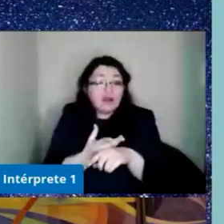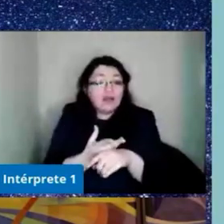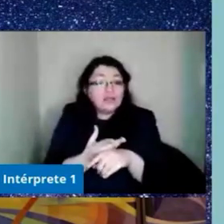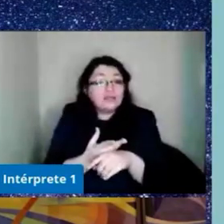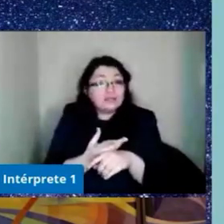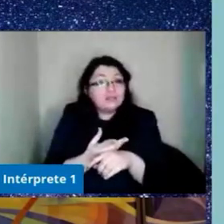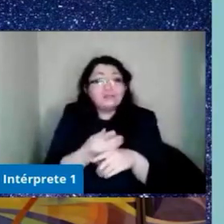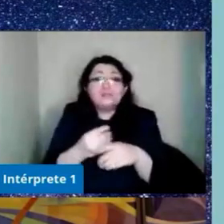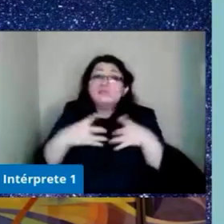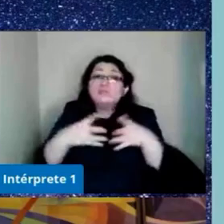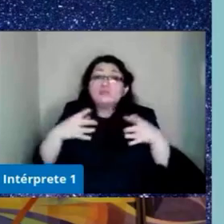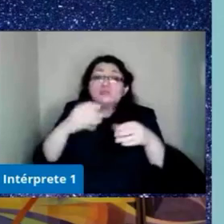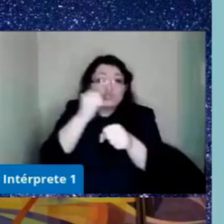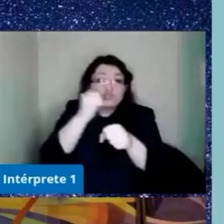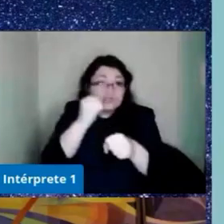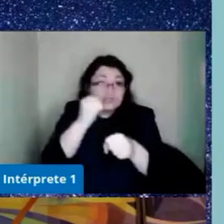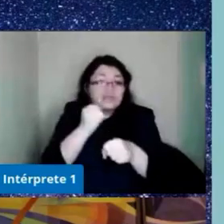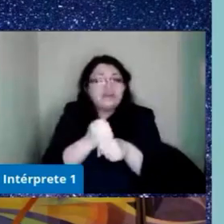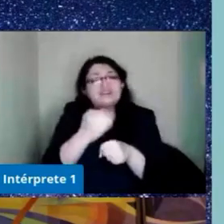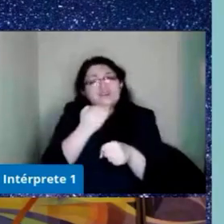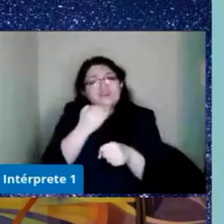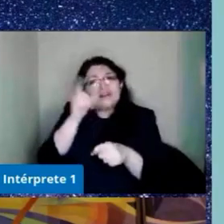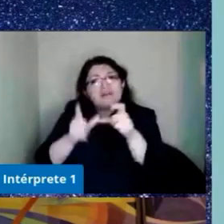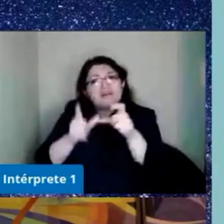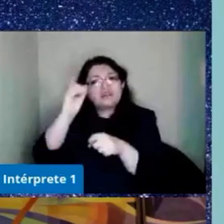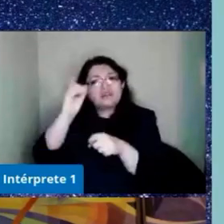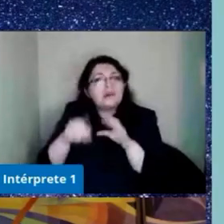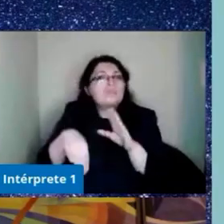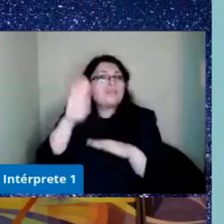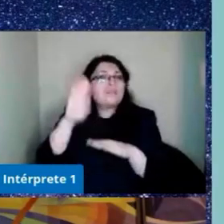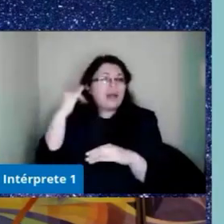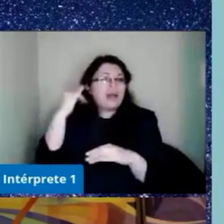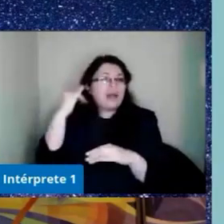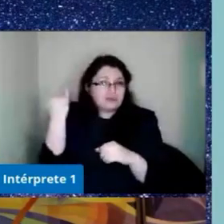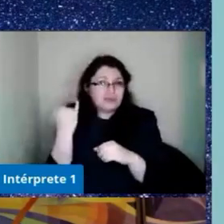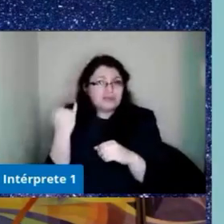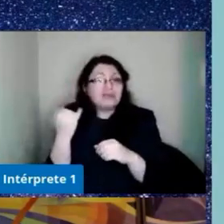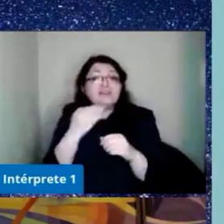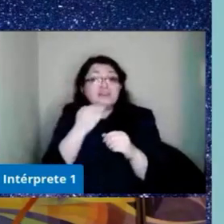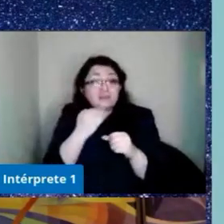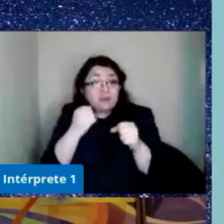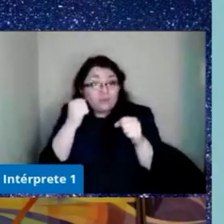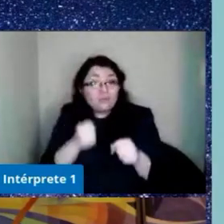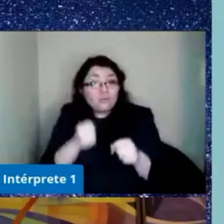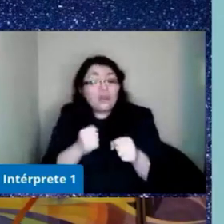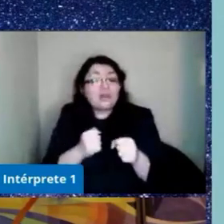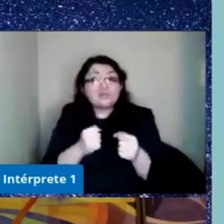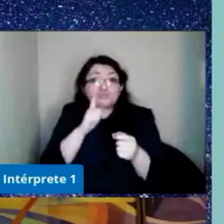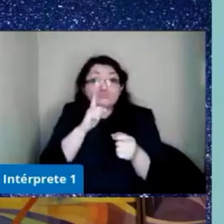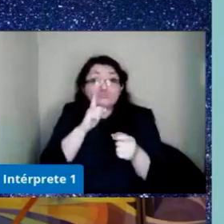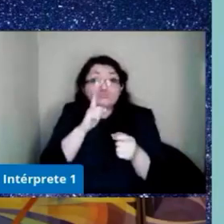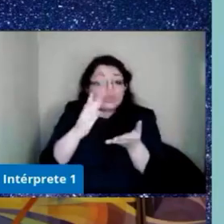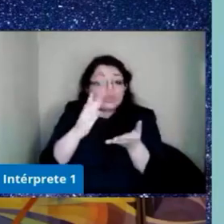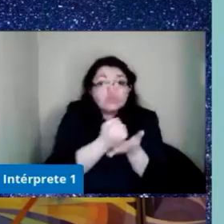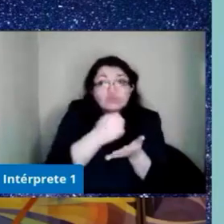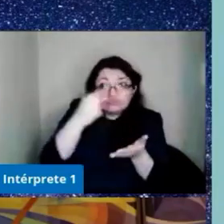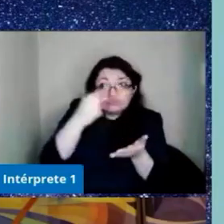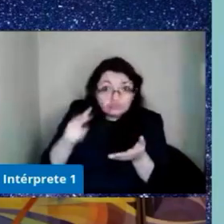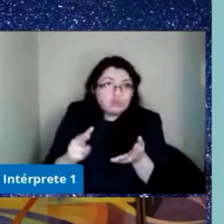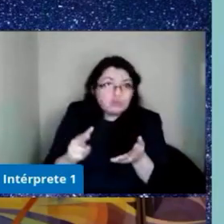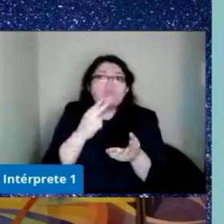también hay más independencia de parte de las personas con discapacidad que pueden ya acceder a sus propios sueldos y poder hacer su propia vida,